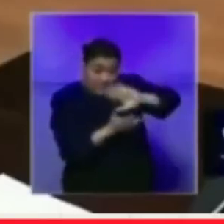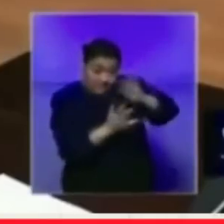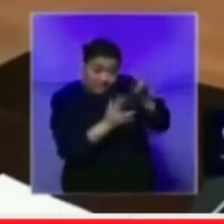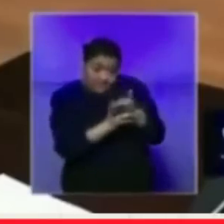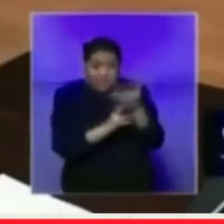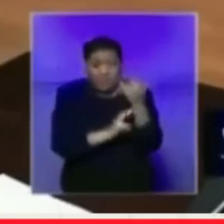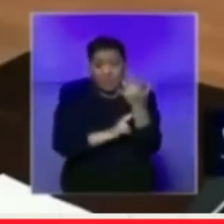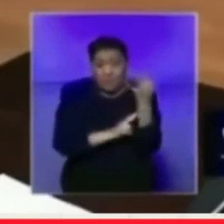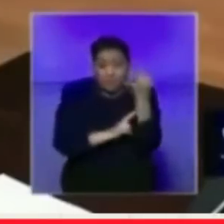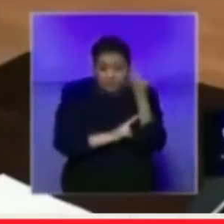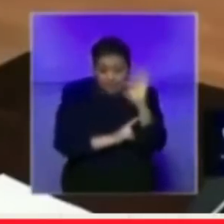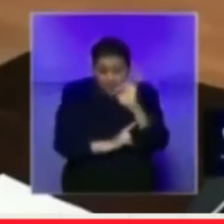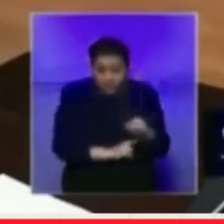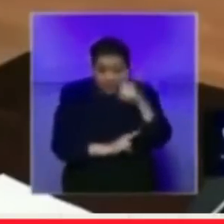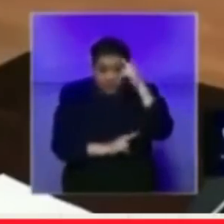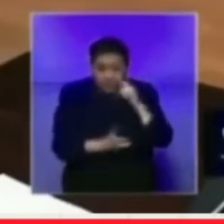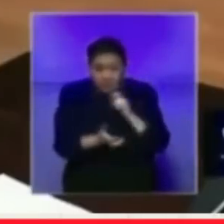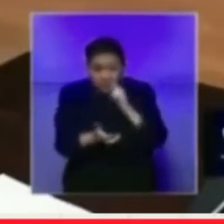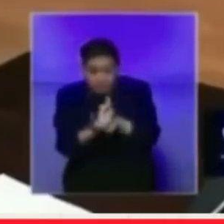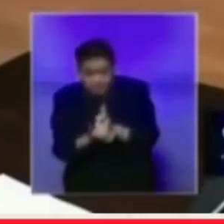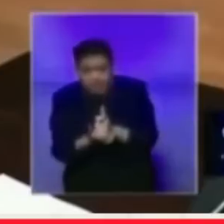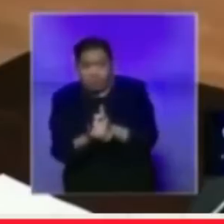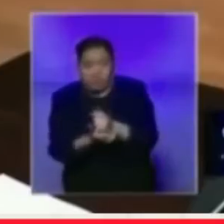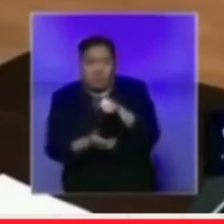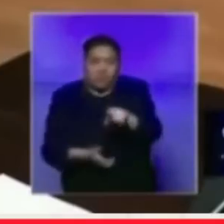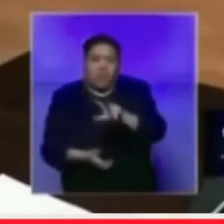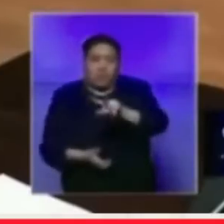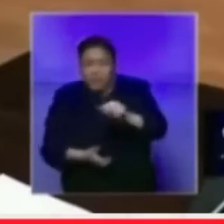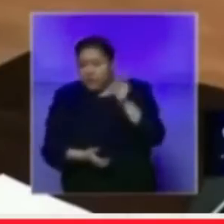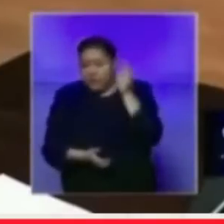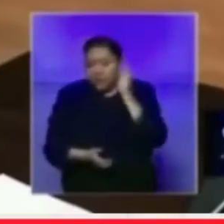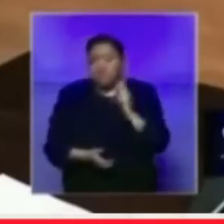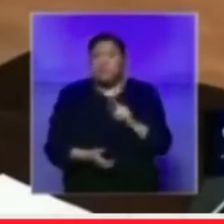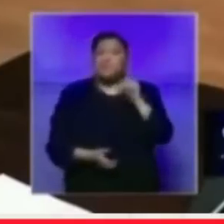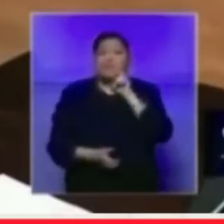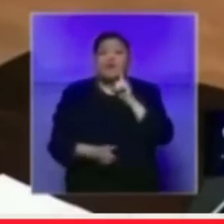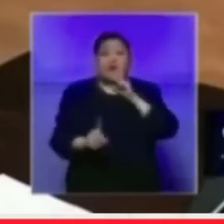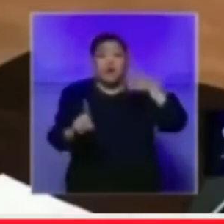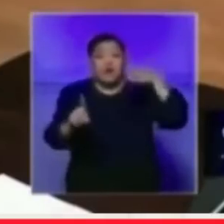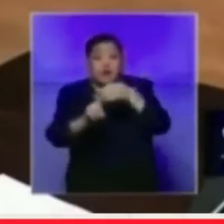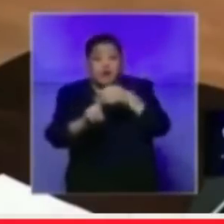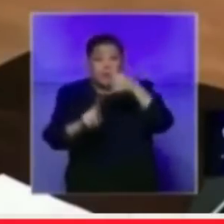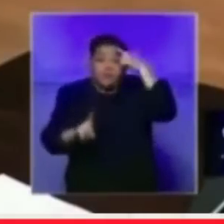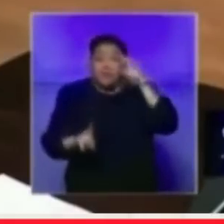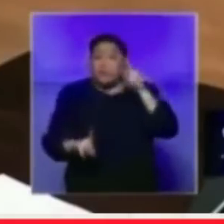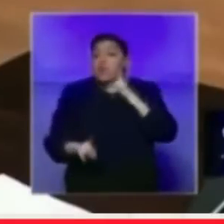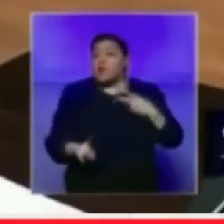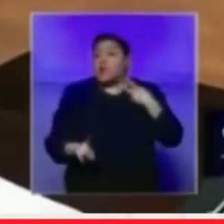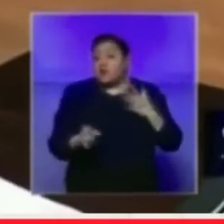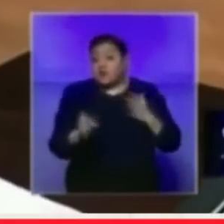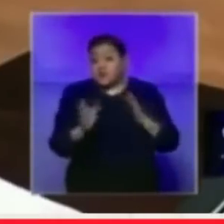radio y televisión para las candidatas, ello con el fin de prevenir y erradicar la violencia política contra las mujeres por razón de